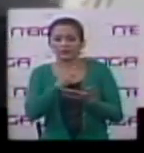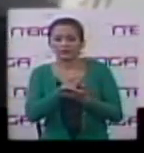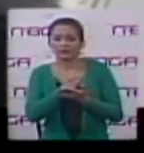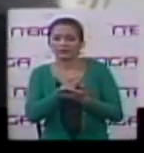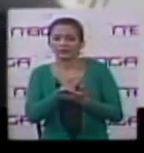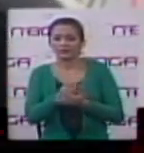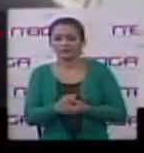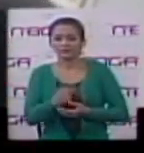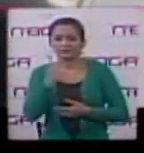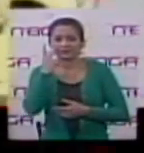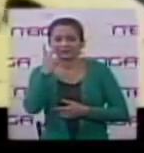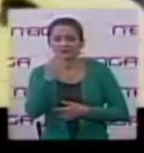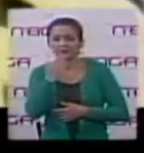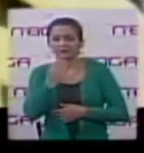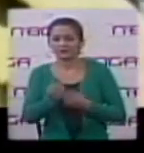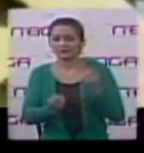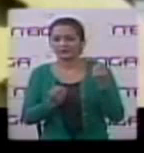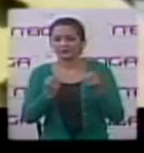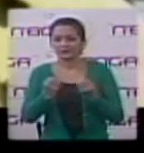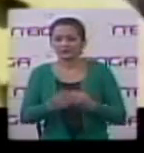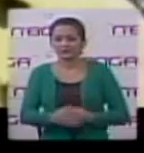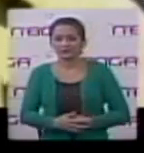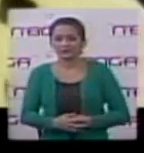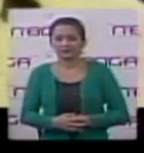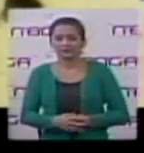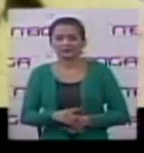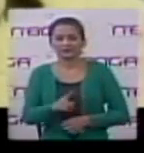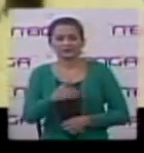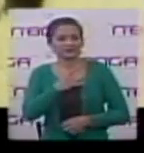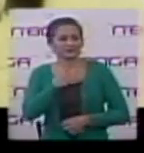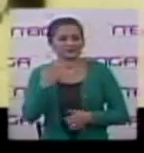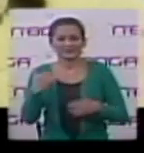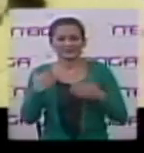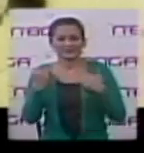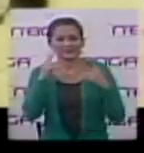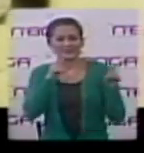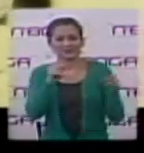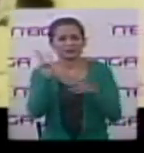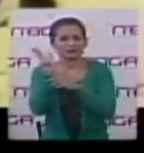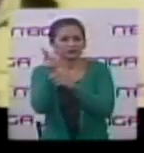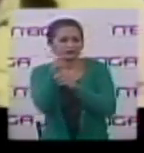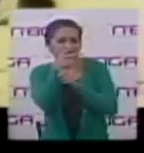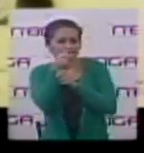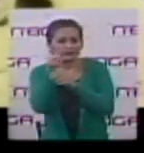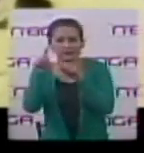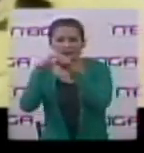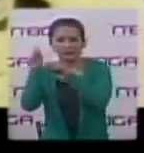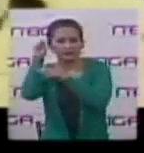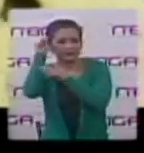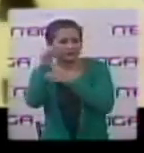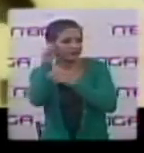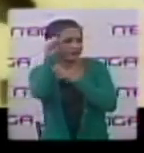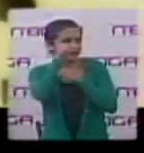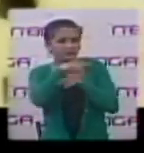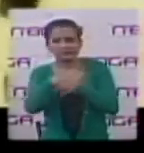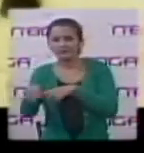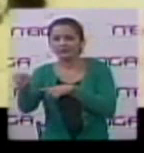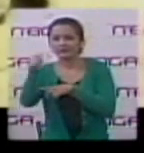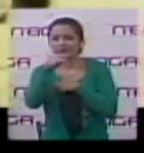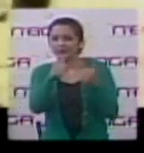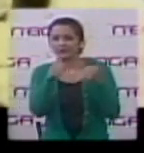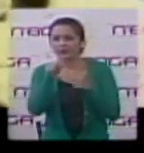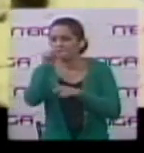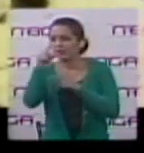este Backstage buscándole una dinámica más alegre una dinámica de que todos estos actores y todos estos artistas que intervienen aquí